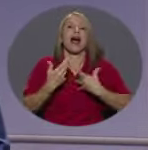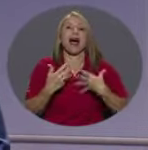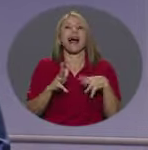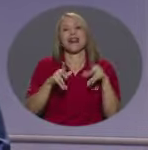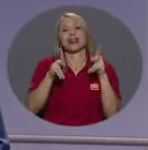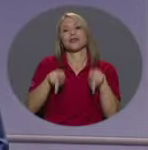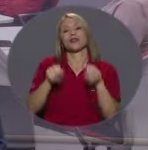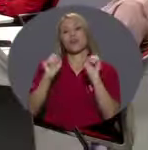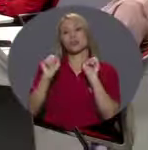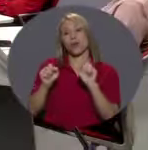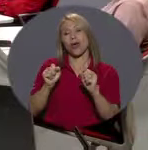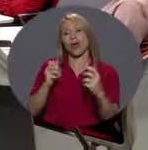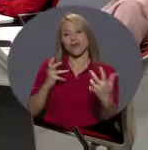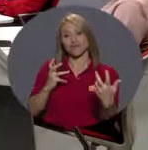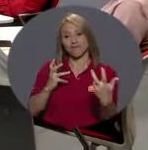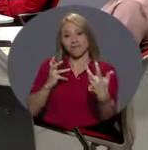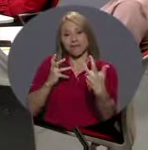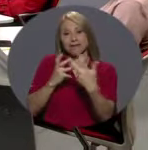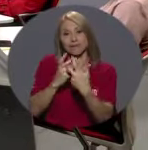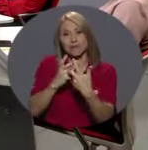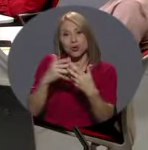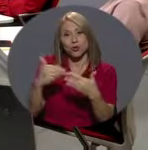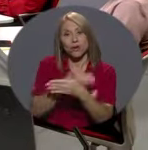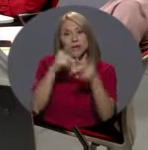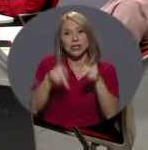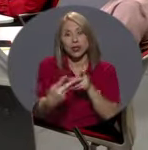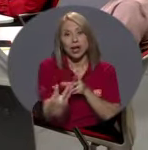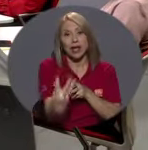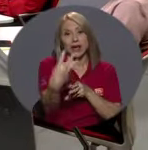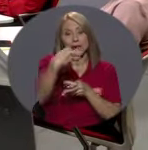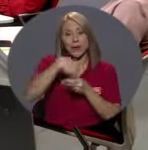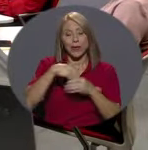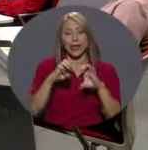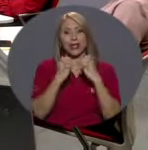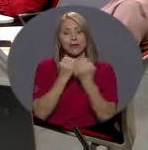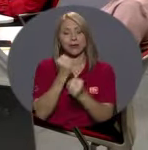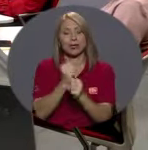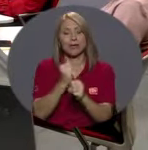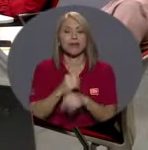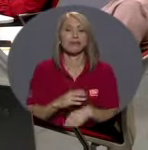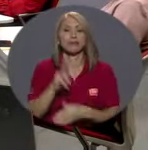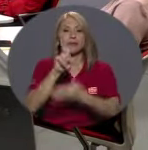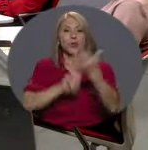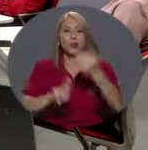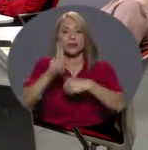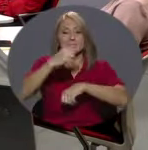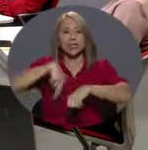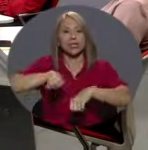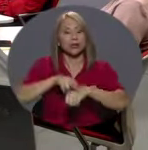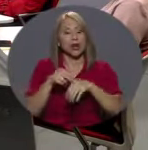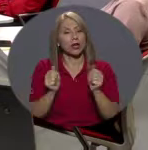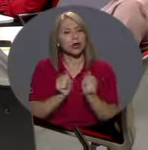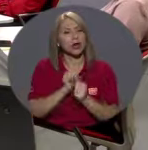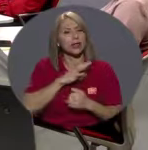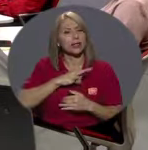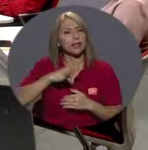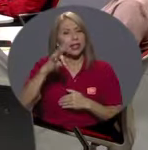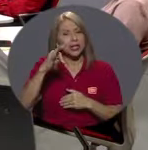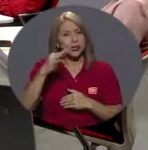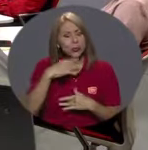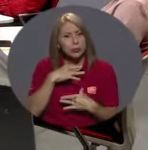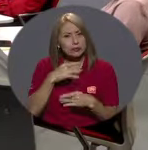puedan adaptarla al nuevo integrante en sus equipos de trabajo. La Universidad Nacional,